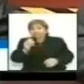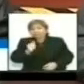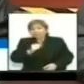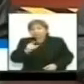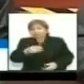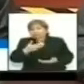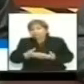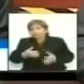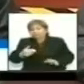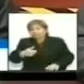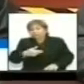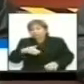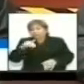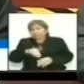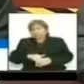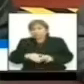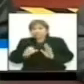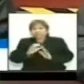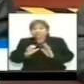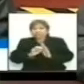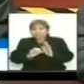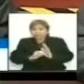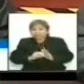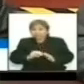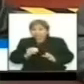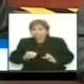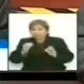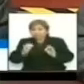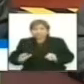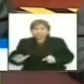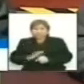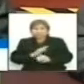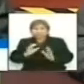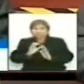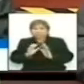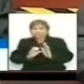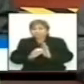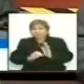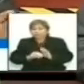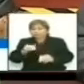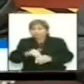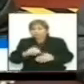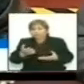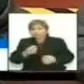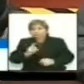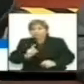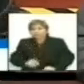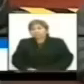señora Mercedes Arauz y ahí sí nos vamos a elecciones constitucionales. Completamente constitucionales. Pues no quieren,